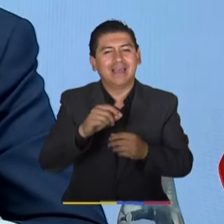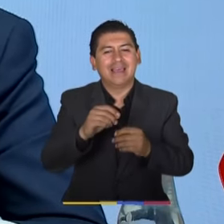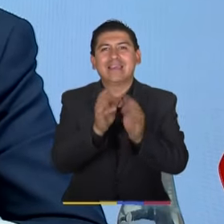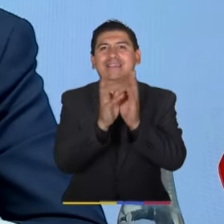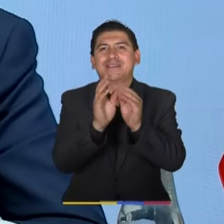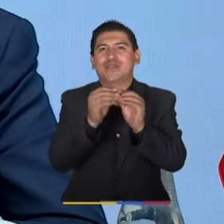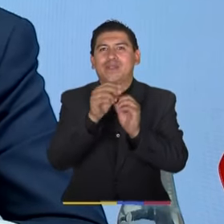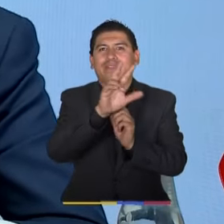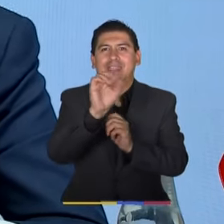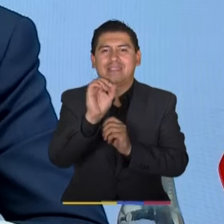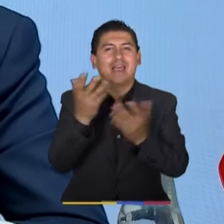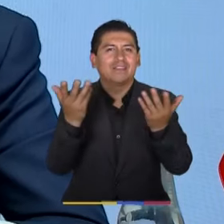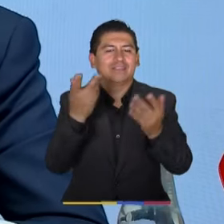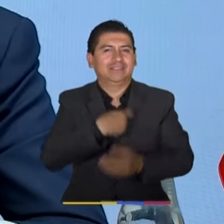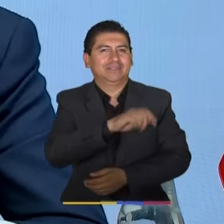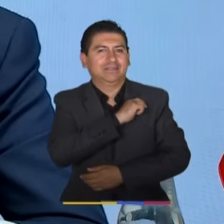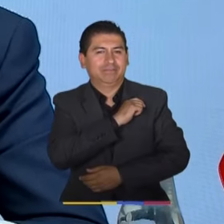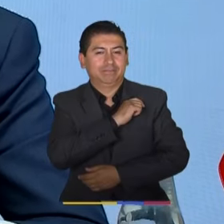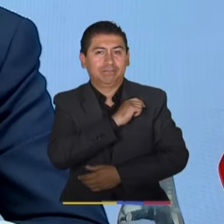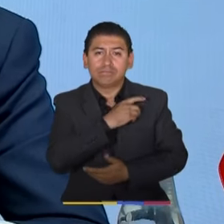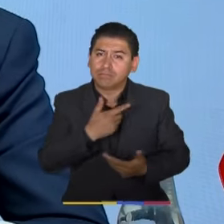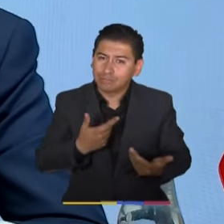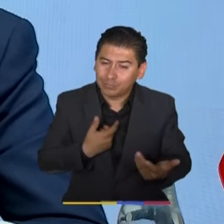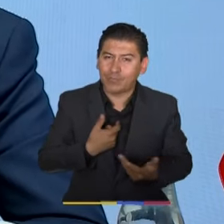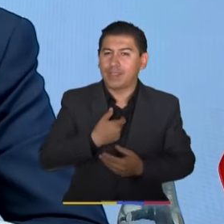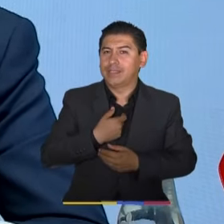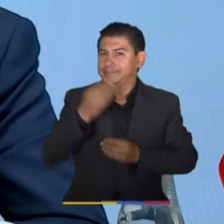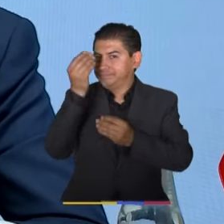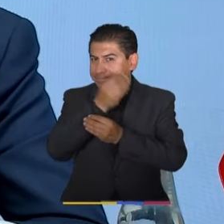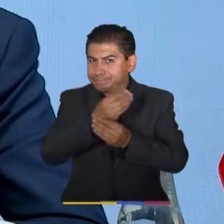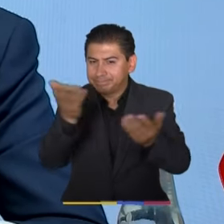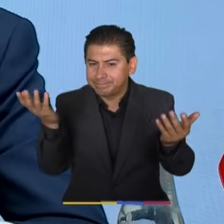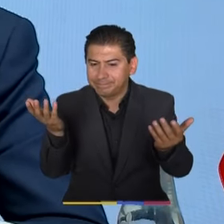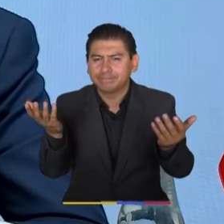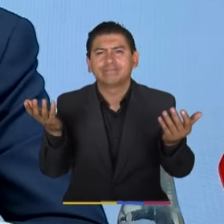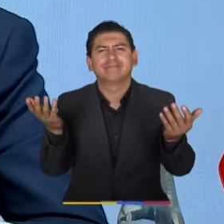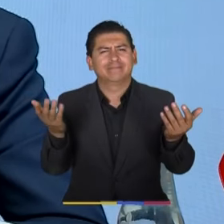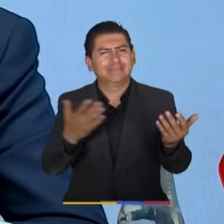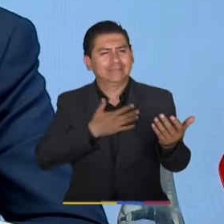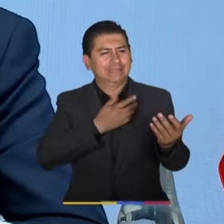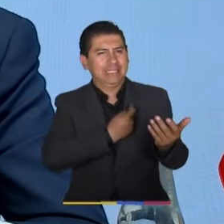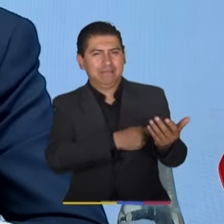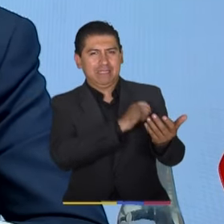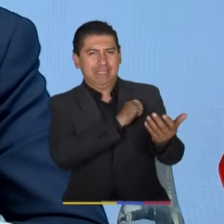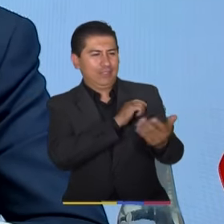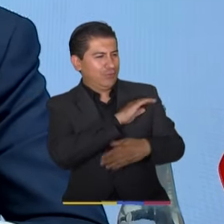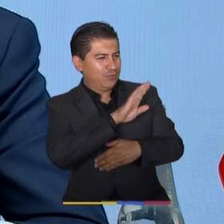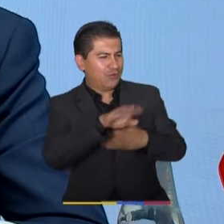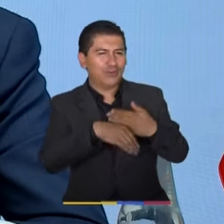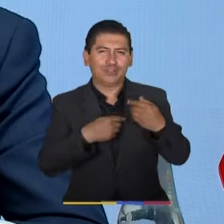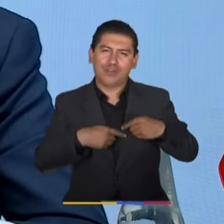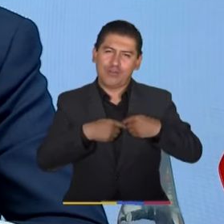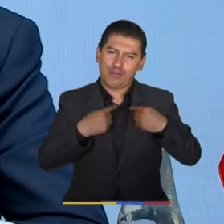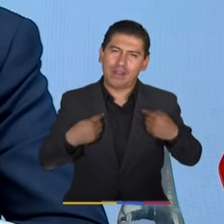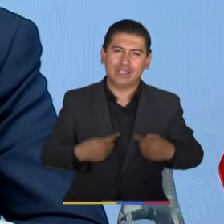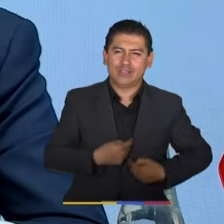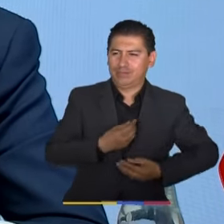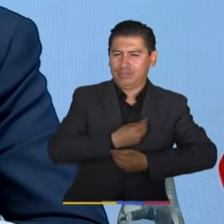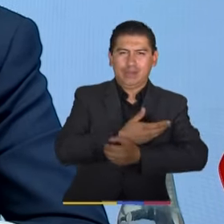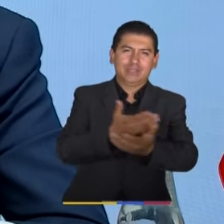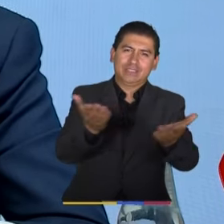en España. Y transmitirles una vez más el sentimiento de cariño, amistad y fraternidad del pueblo